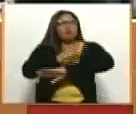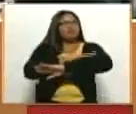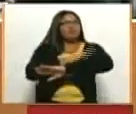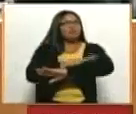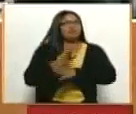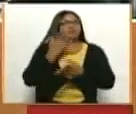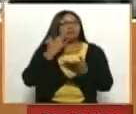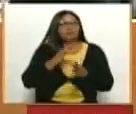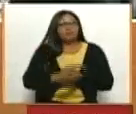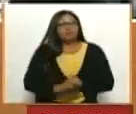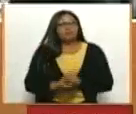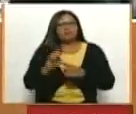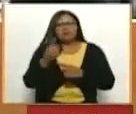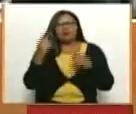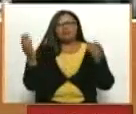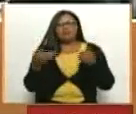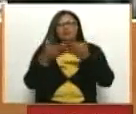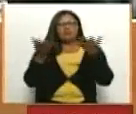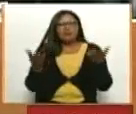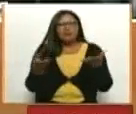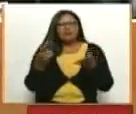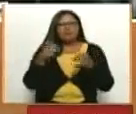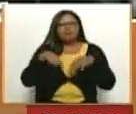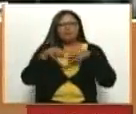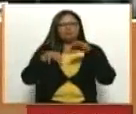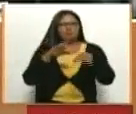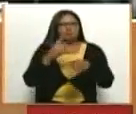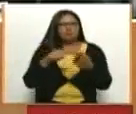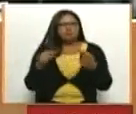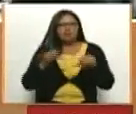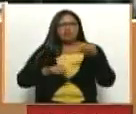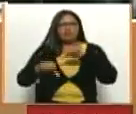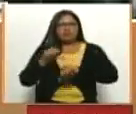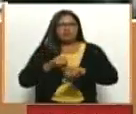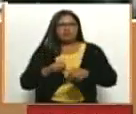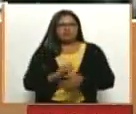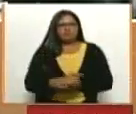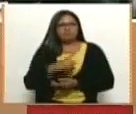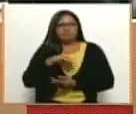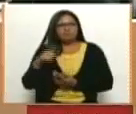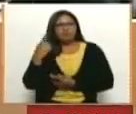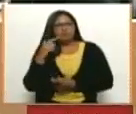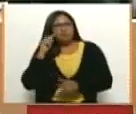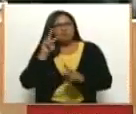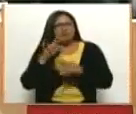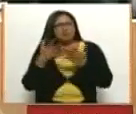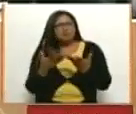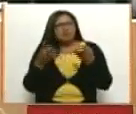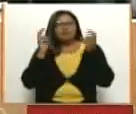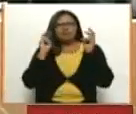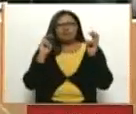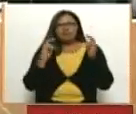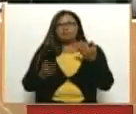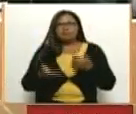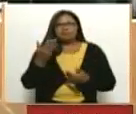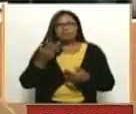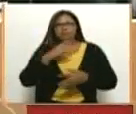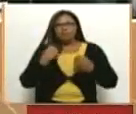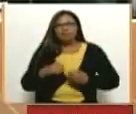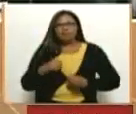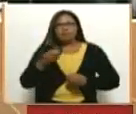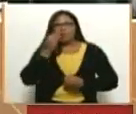un ejemplo, es el principal proveedor de abonos y productos agroquímicos, que eso ha tenido que ver con todo el tema del aumento de los precios de los alimentos